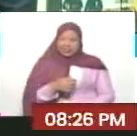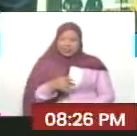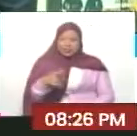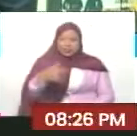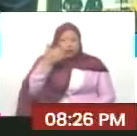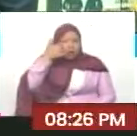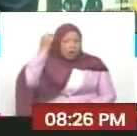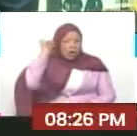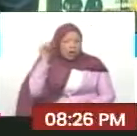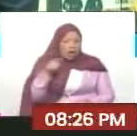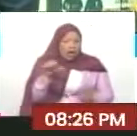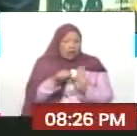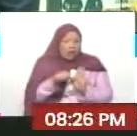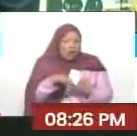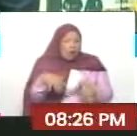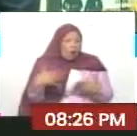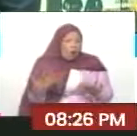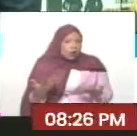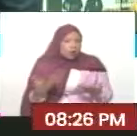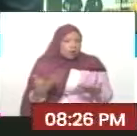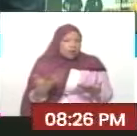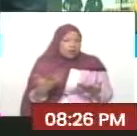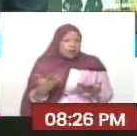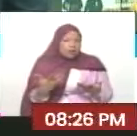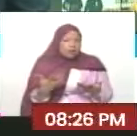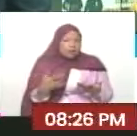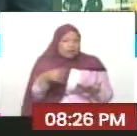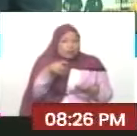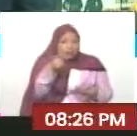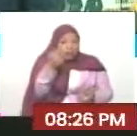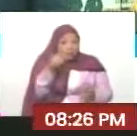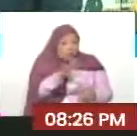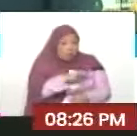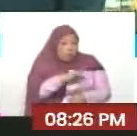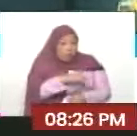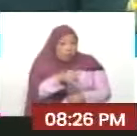sacado eso esa loca? Y yo le dije, de sus narices será.